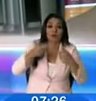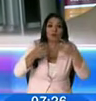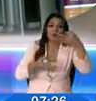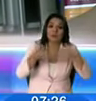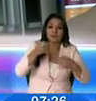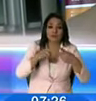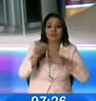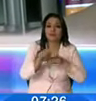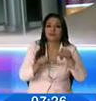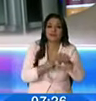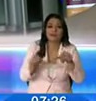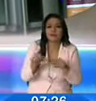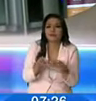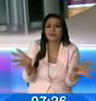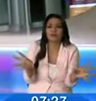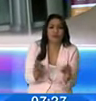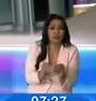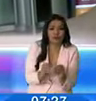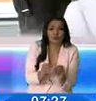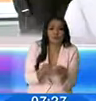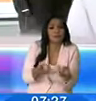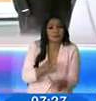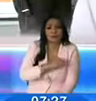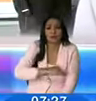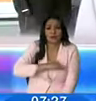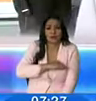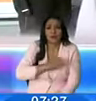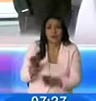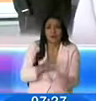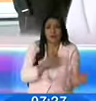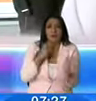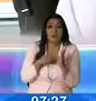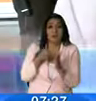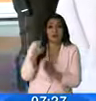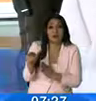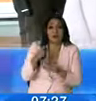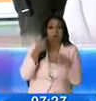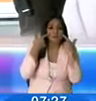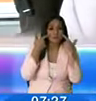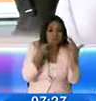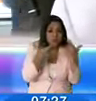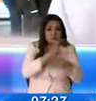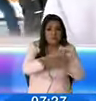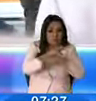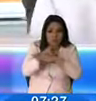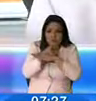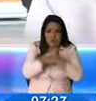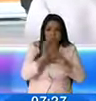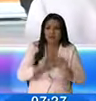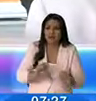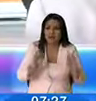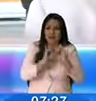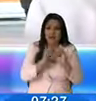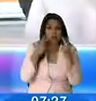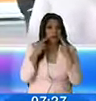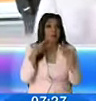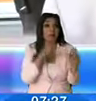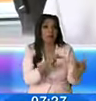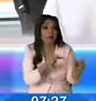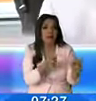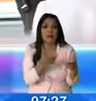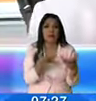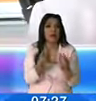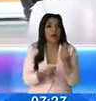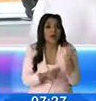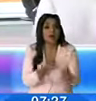en lo administrativo y en lo moral. Porque si él no supervisó, si él no cumplió, si él vio